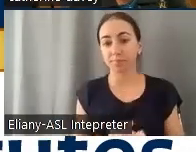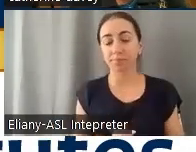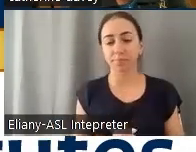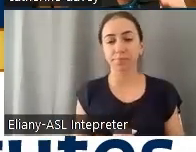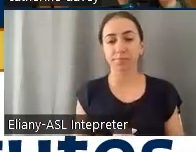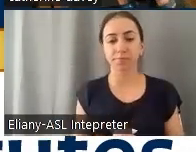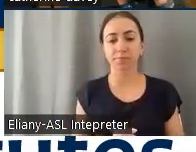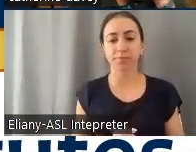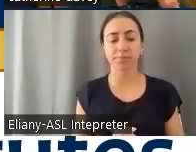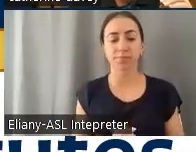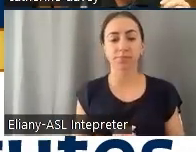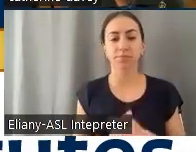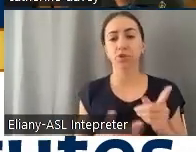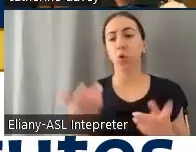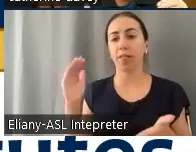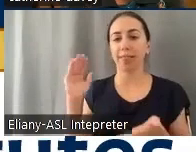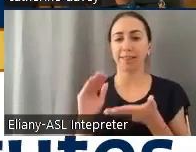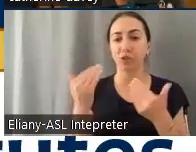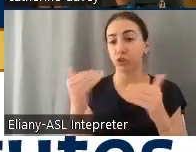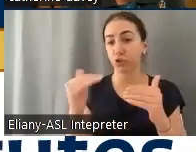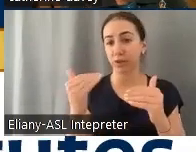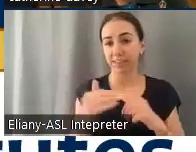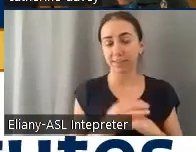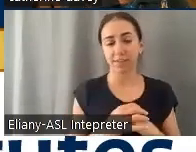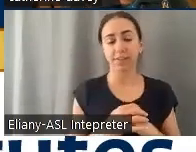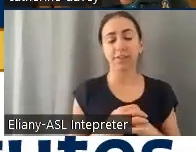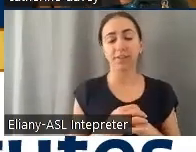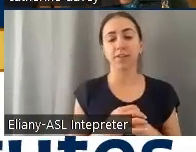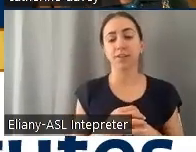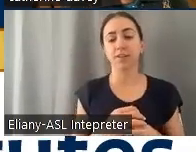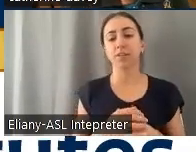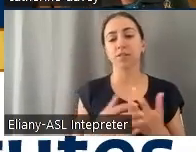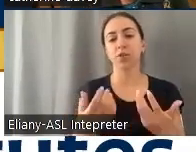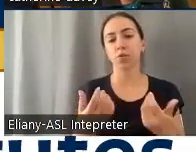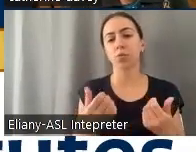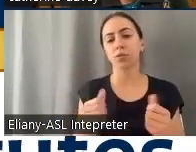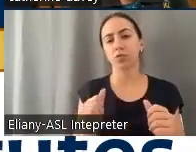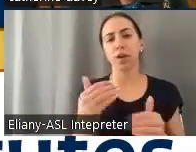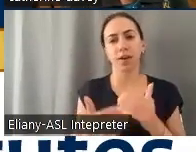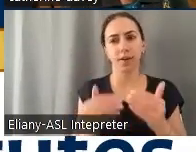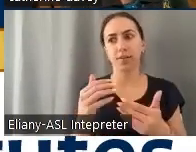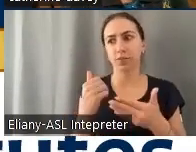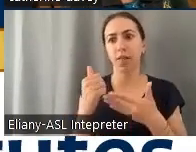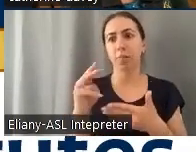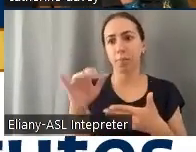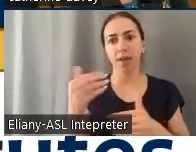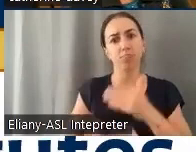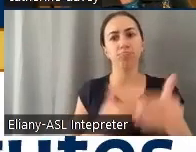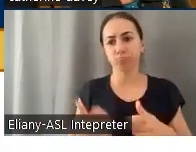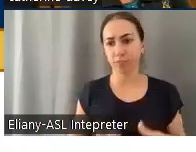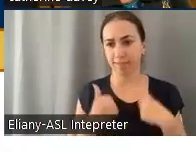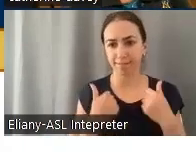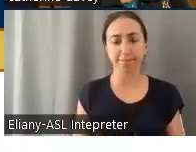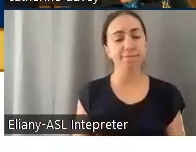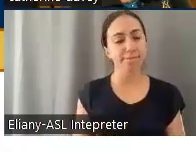directiva avanzada comprueba una alternativa. Entonces, tenemos que pensar acerca de la alternativa menos restrictiva. Tenemos que hacer lo mínimo